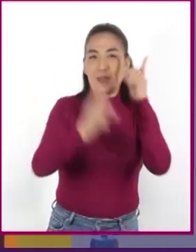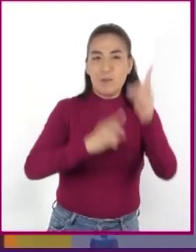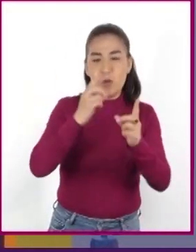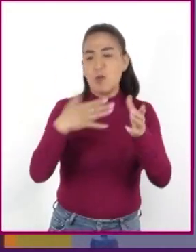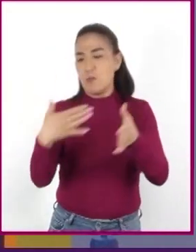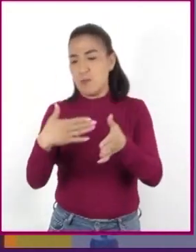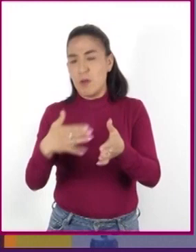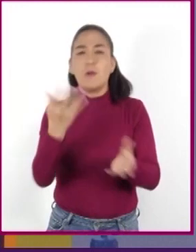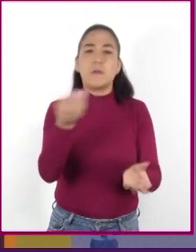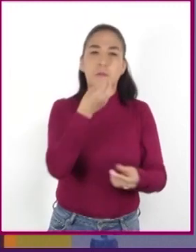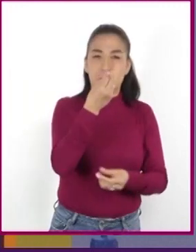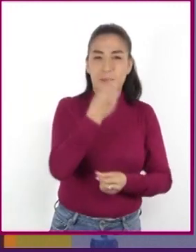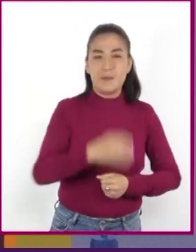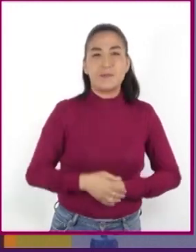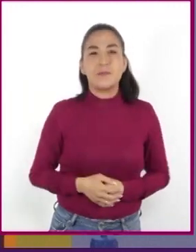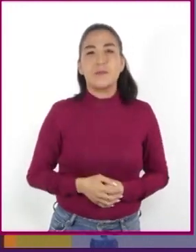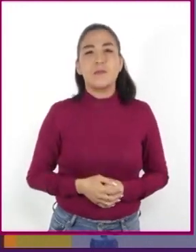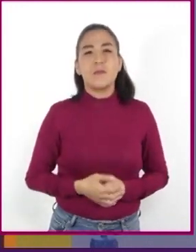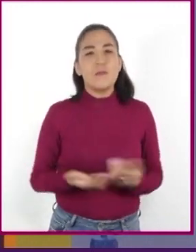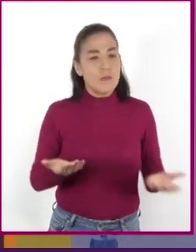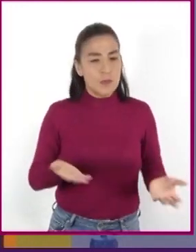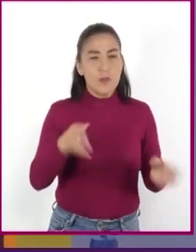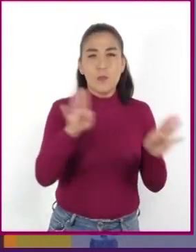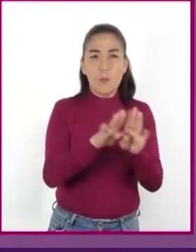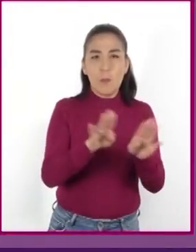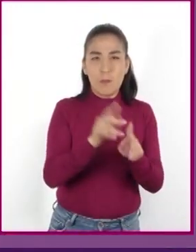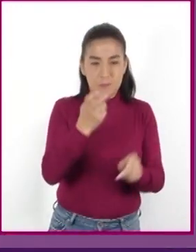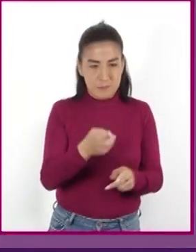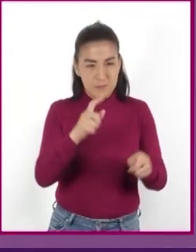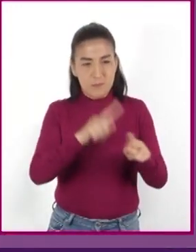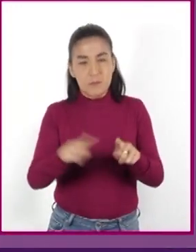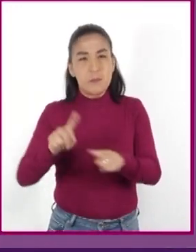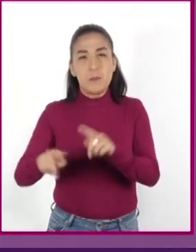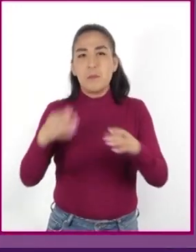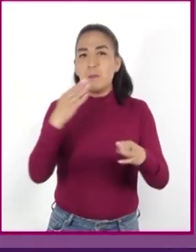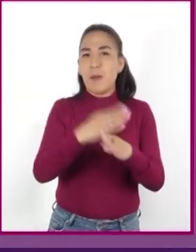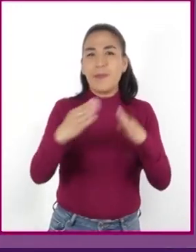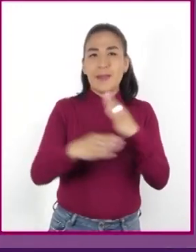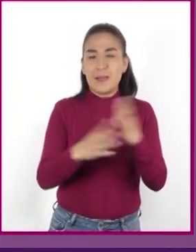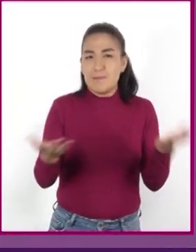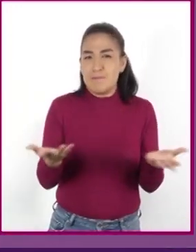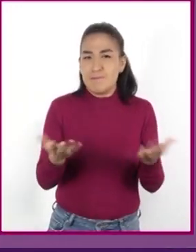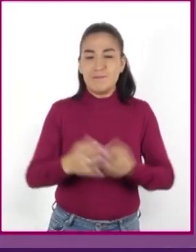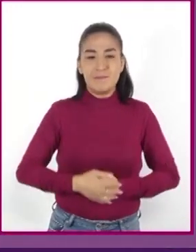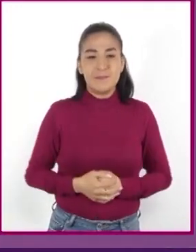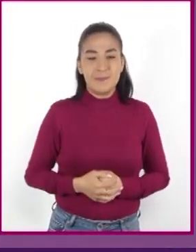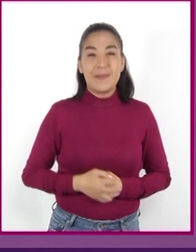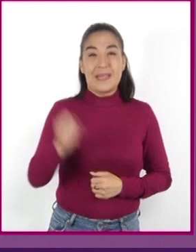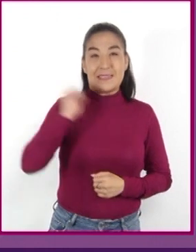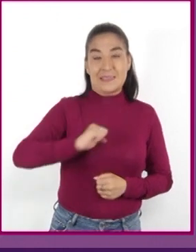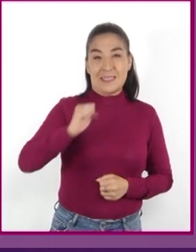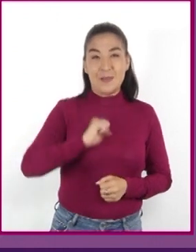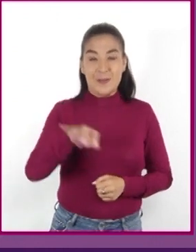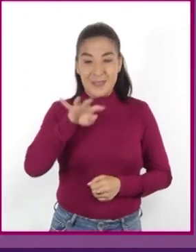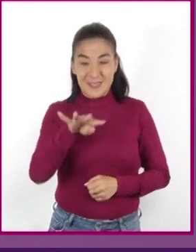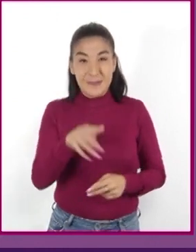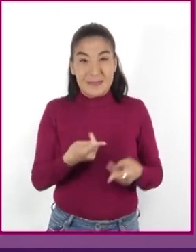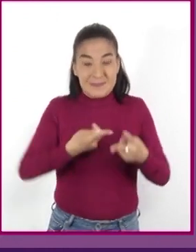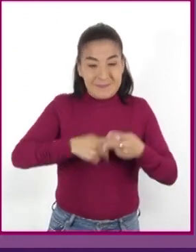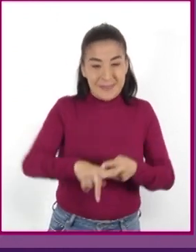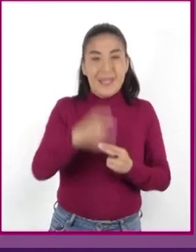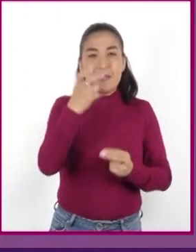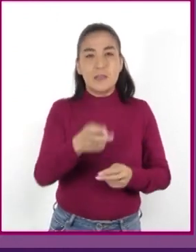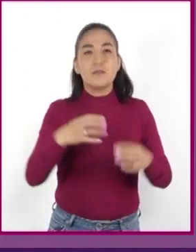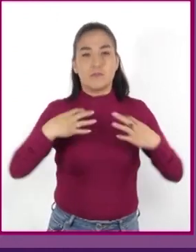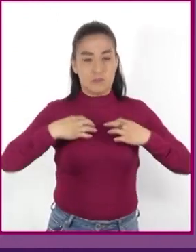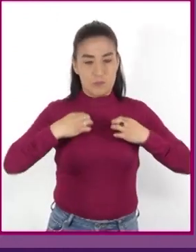comer. ¿Cómo se han producido estos materiales? A principios del siglo XIX se usaba ropa hecha de